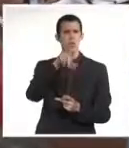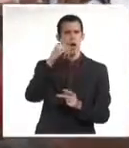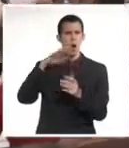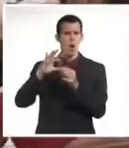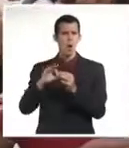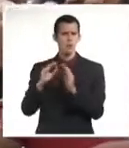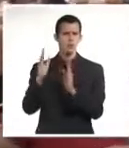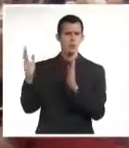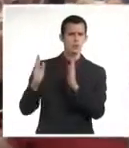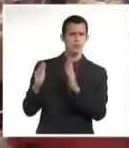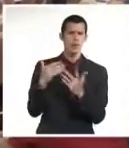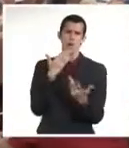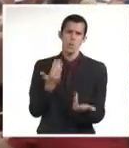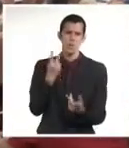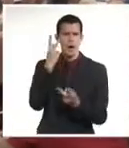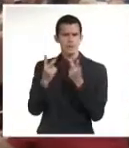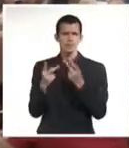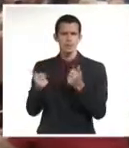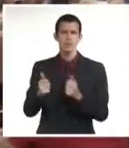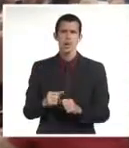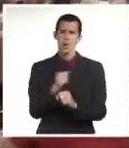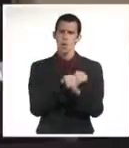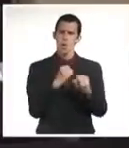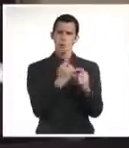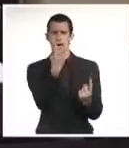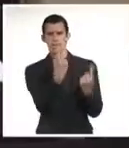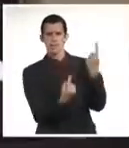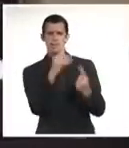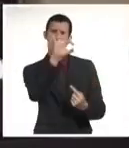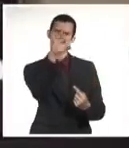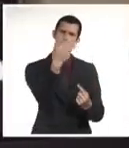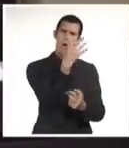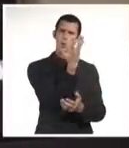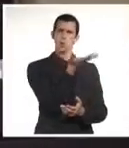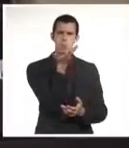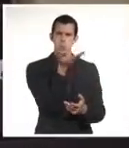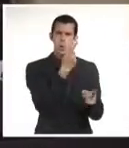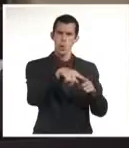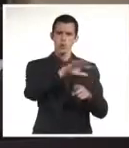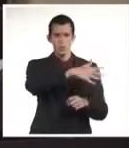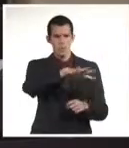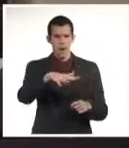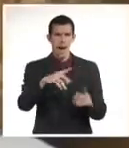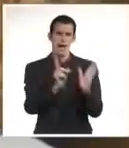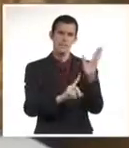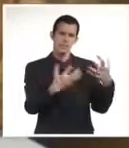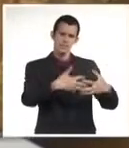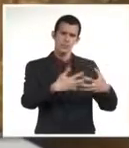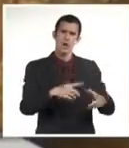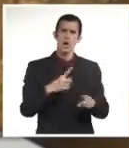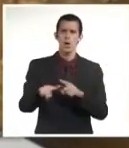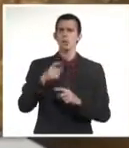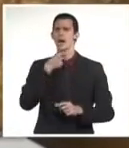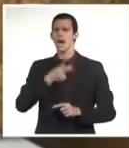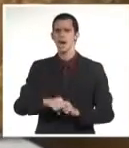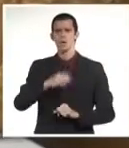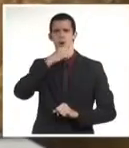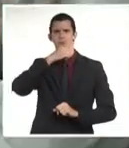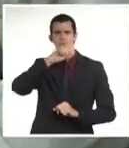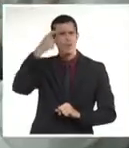energía renovable, el funcionamiento de las empresas de farmacias y ópticas, las medidas para la recuperación de la ganadería bovina y la